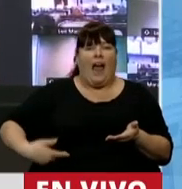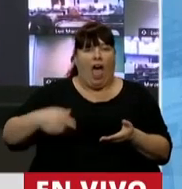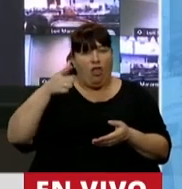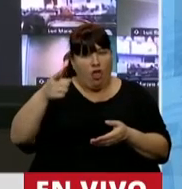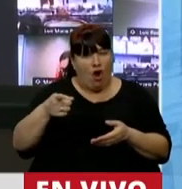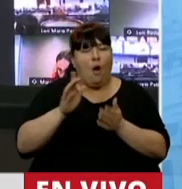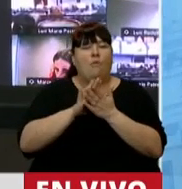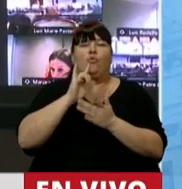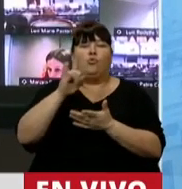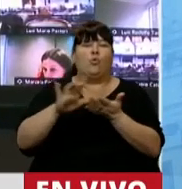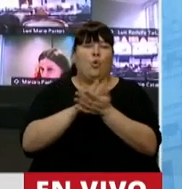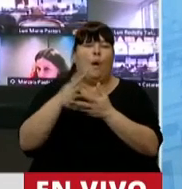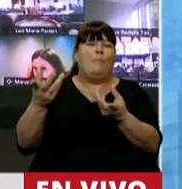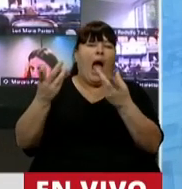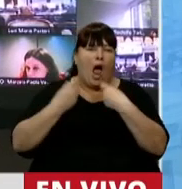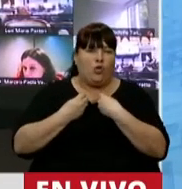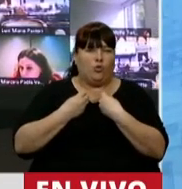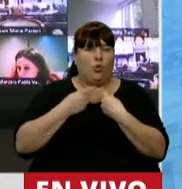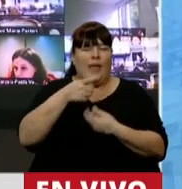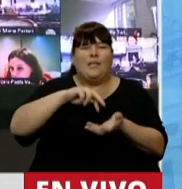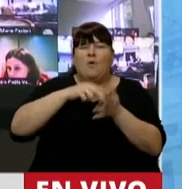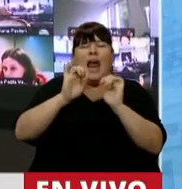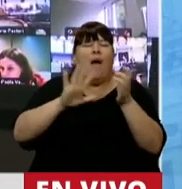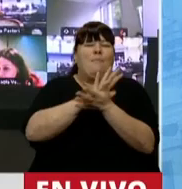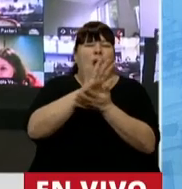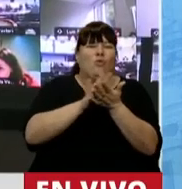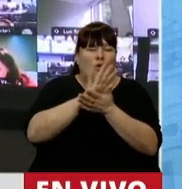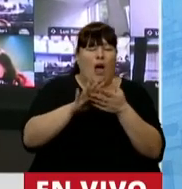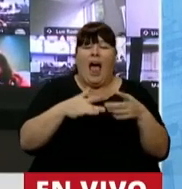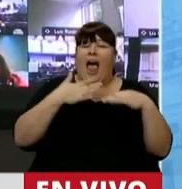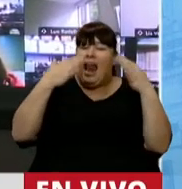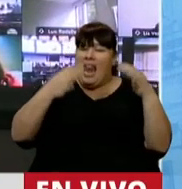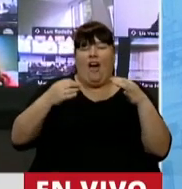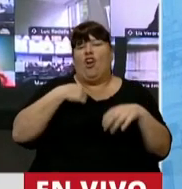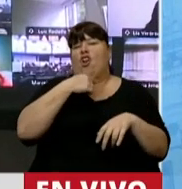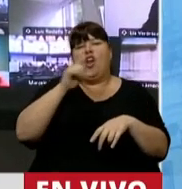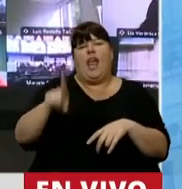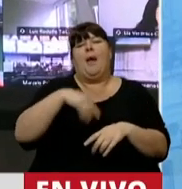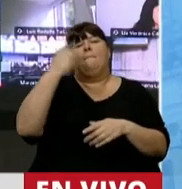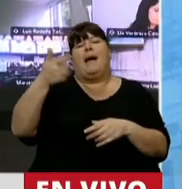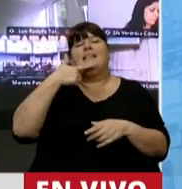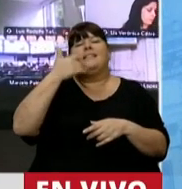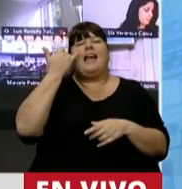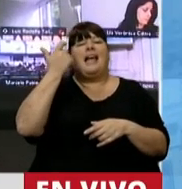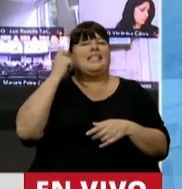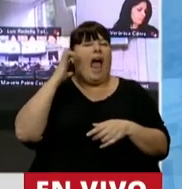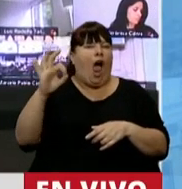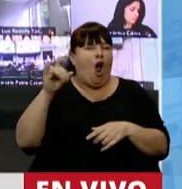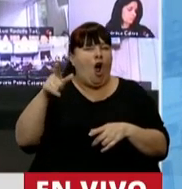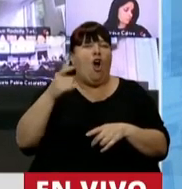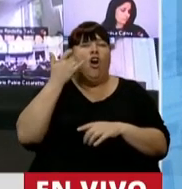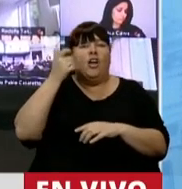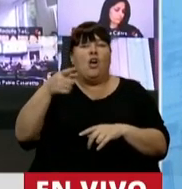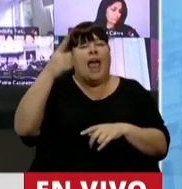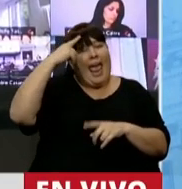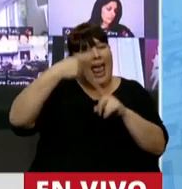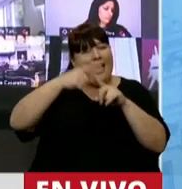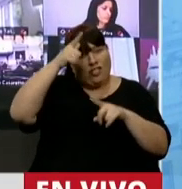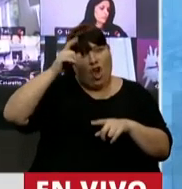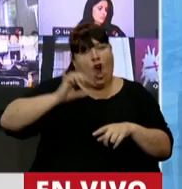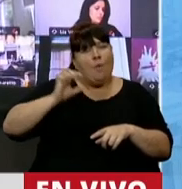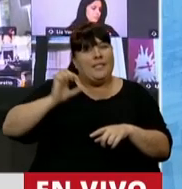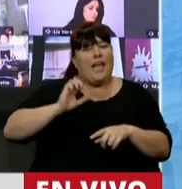que interceda, nos ayude a destrabar este conflicto, porque la verdad es que no queremos otro Sayago. Sayago, un comisario